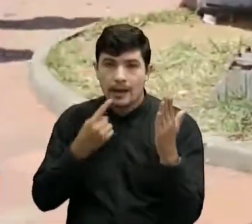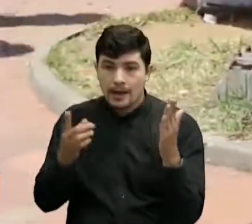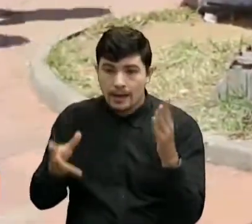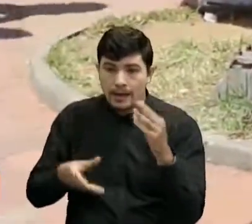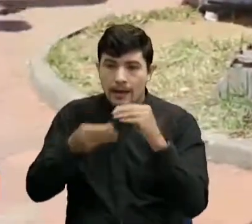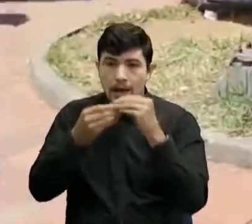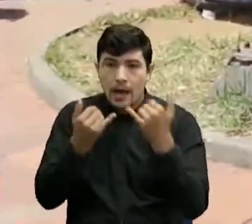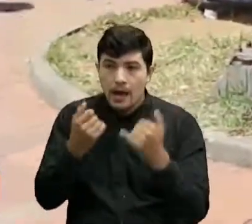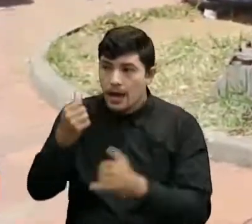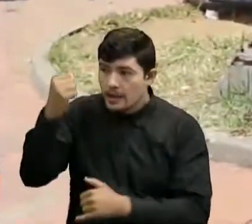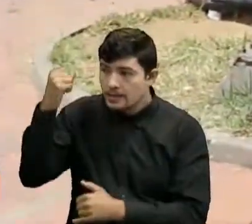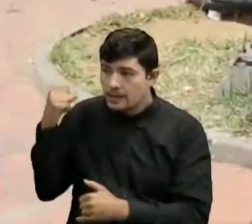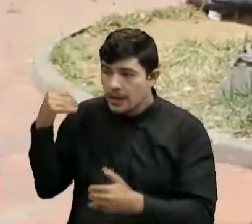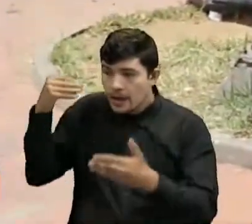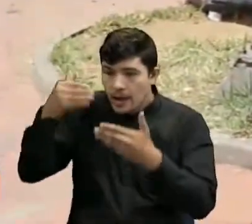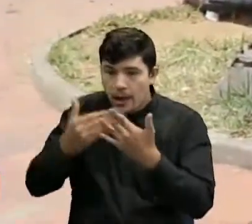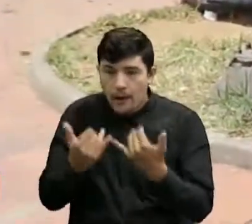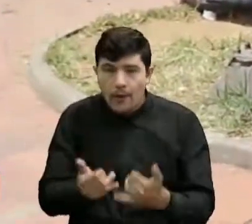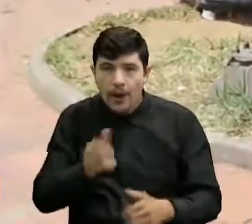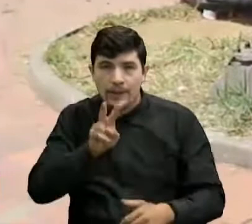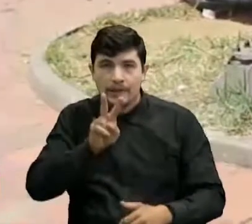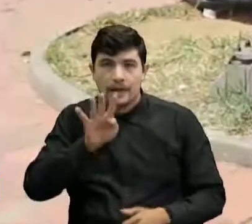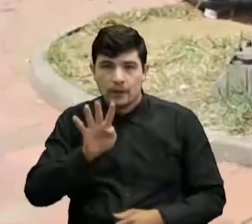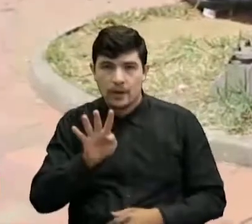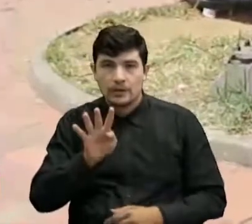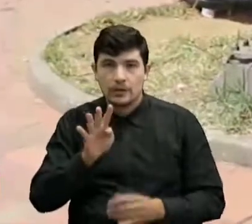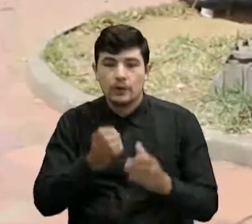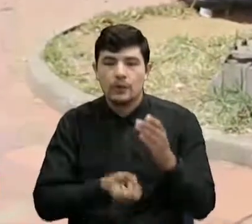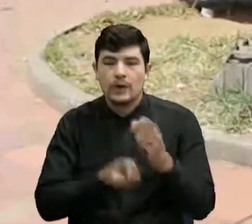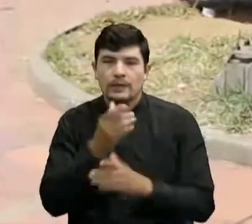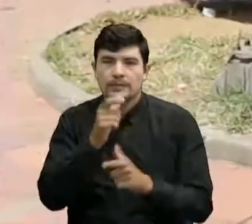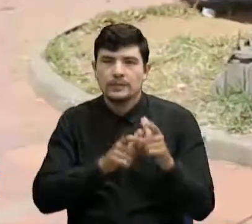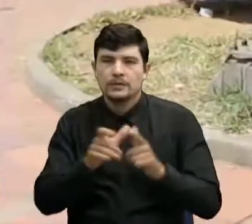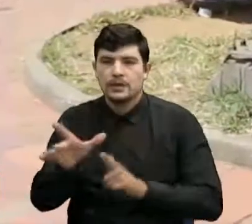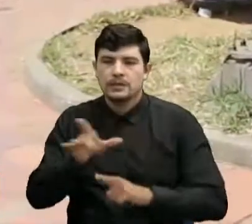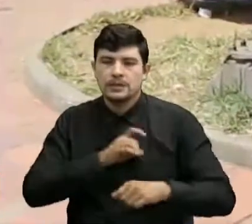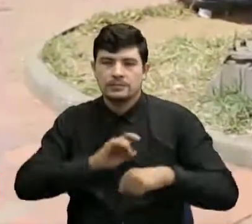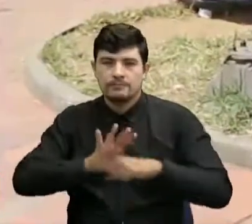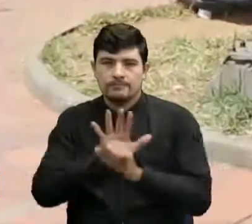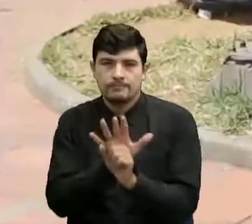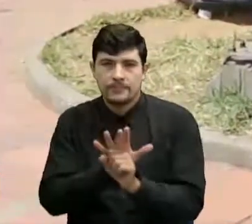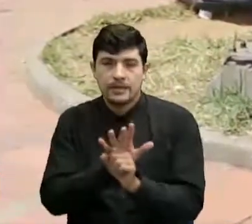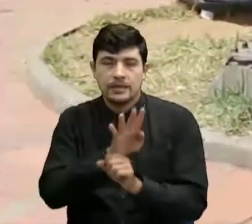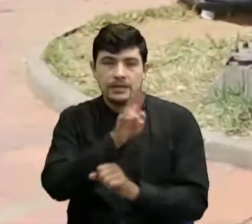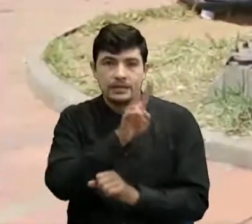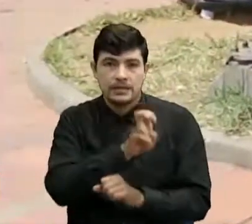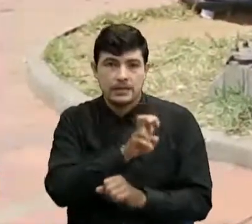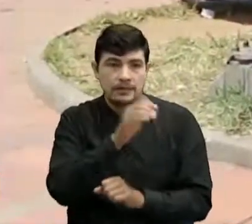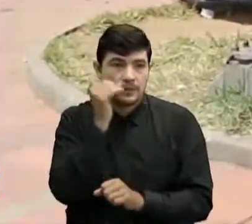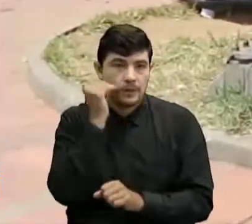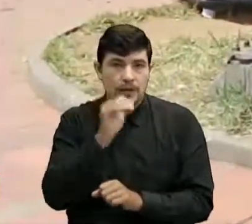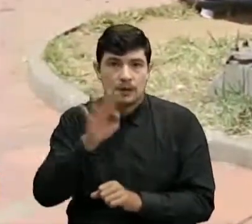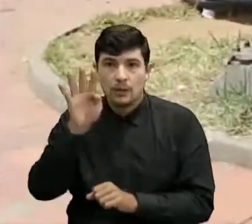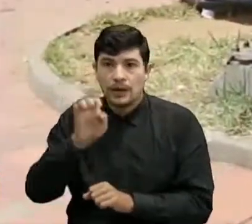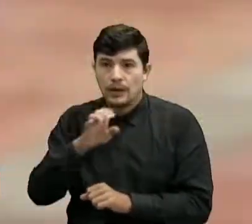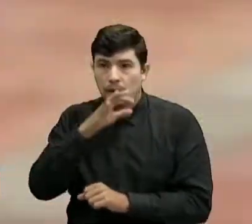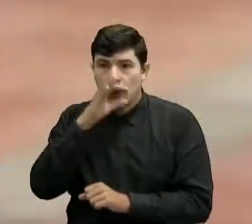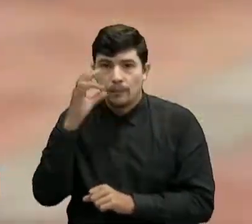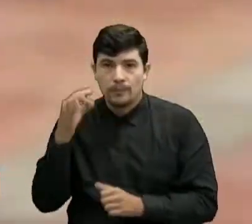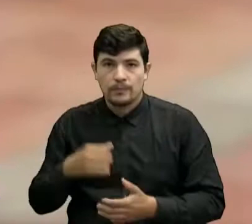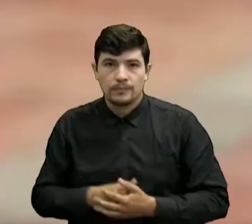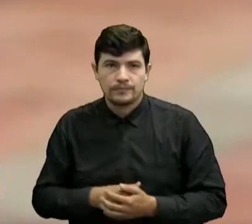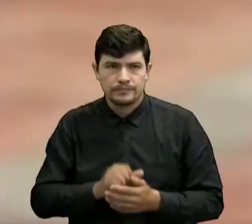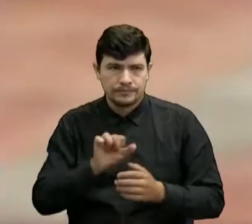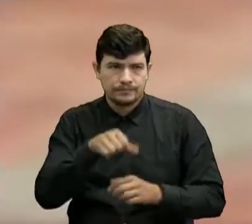casos de contagios, de los cuales 7 son hombres y 9 mujeres. 3 de ellos reciben atención hospitalaria. A